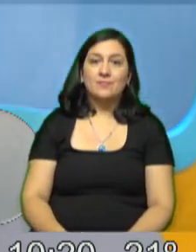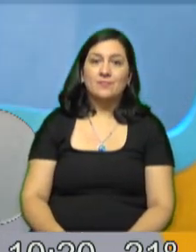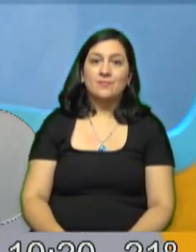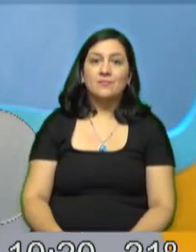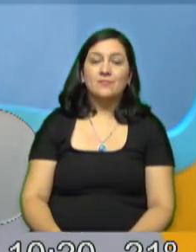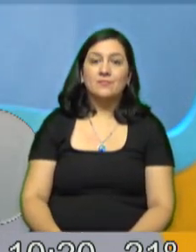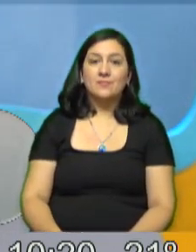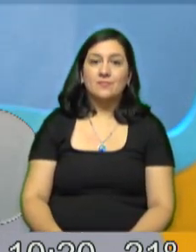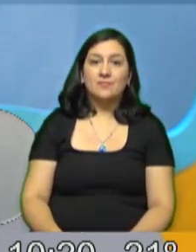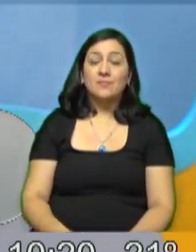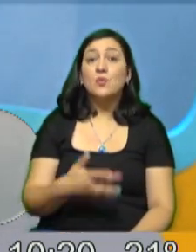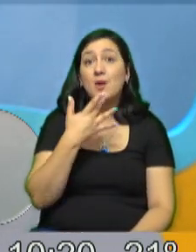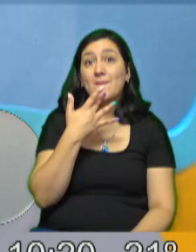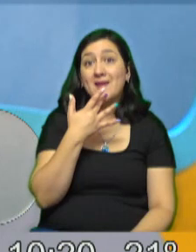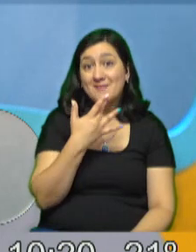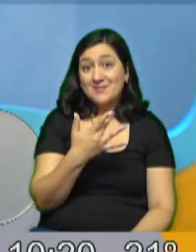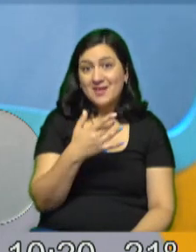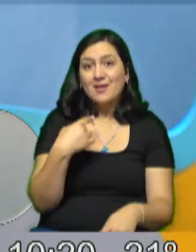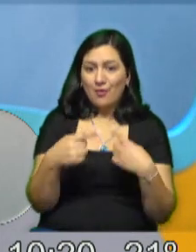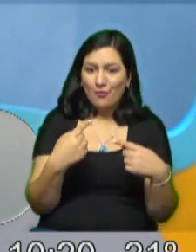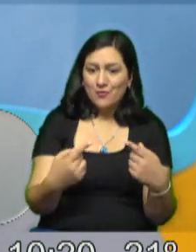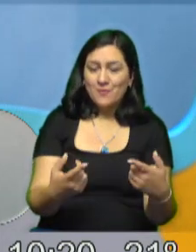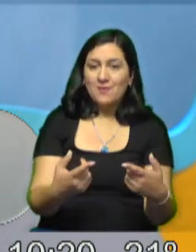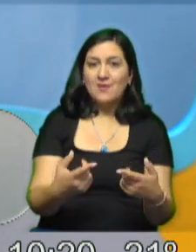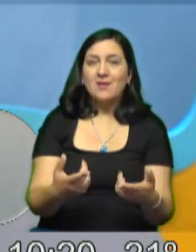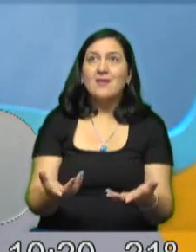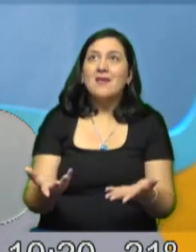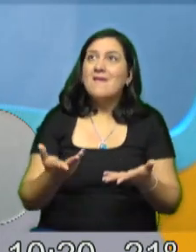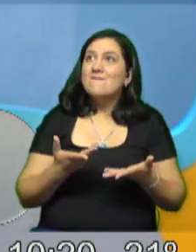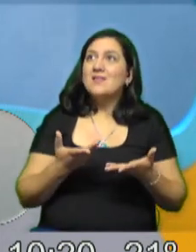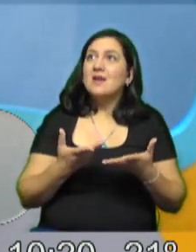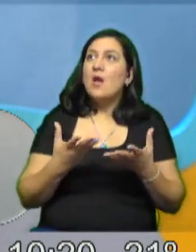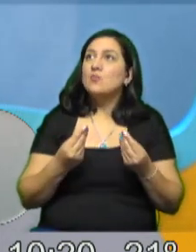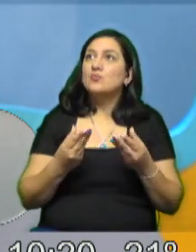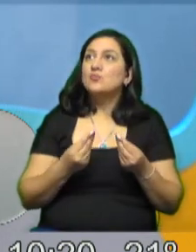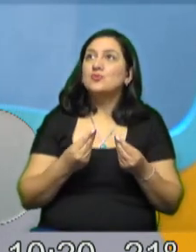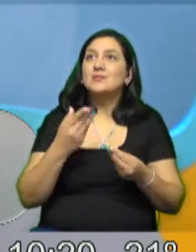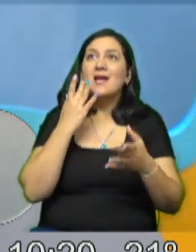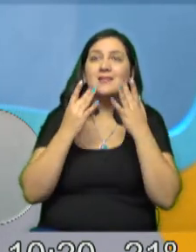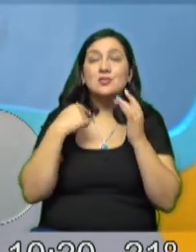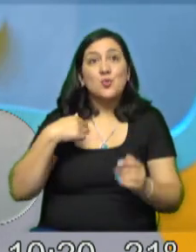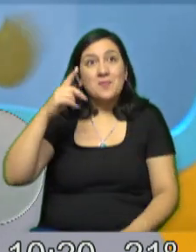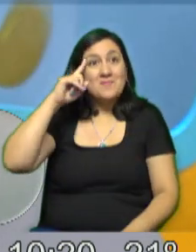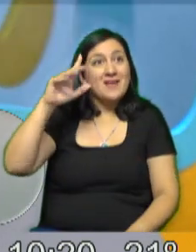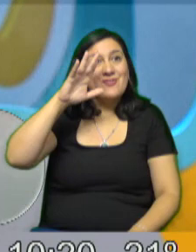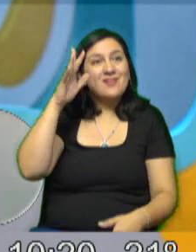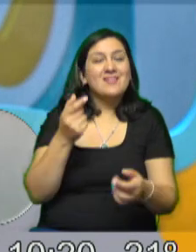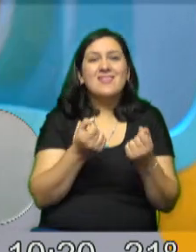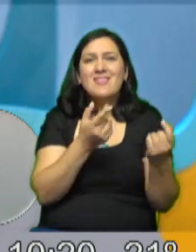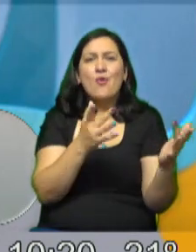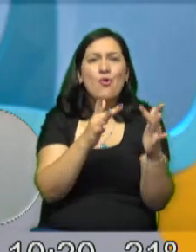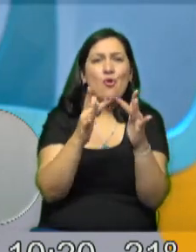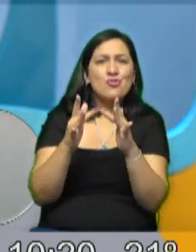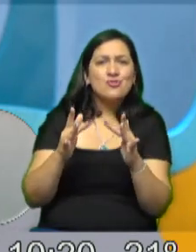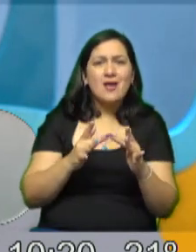Pero una maravilla que eso pase y que siga pasando. Te invitan a muchos artistas y eso me imagino que te da un contacto con las